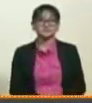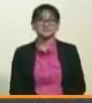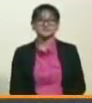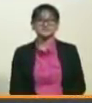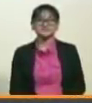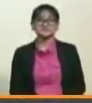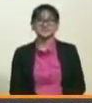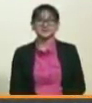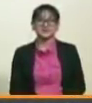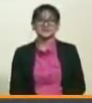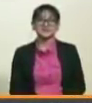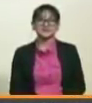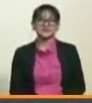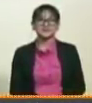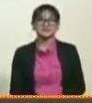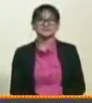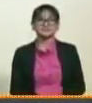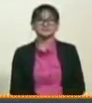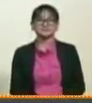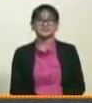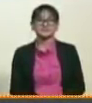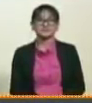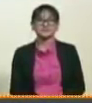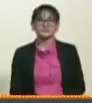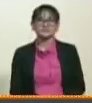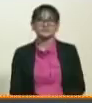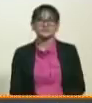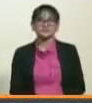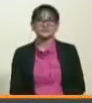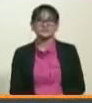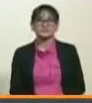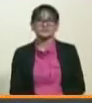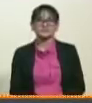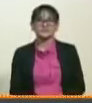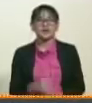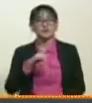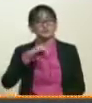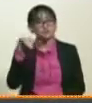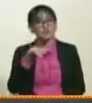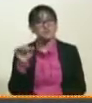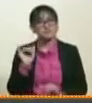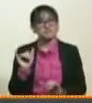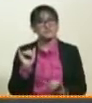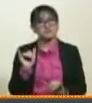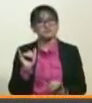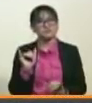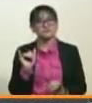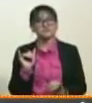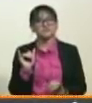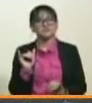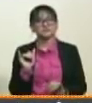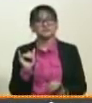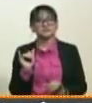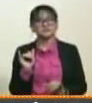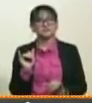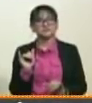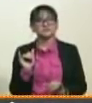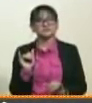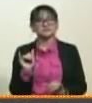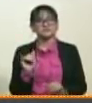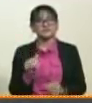colombiana hacia este el zulia específicamente a la subestación